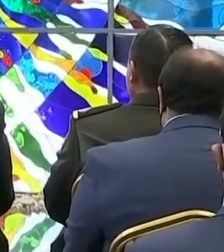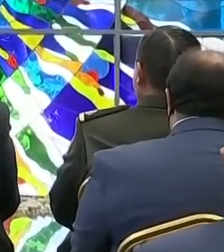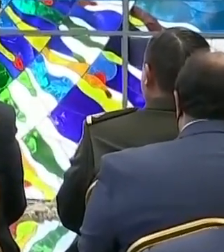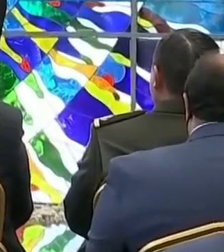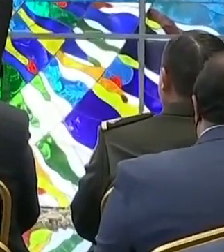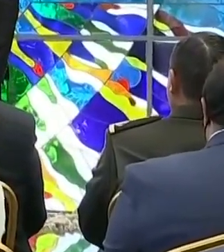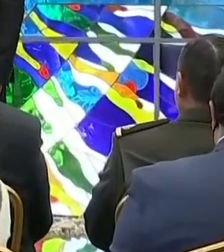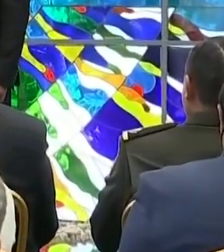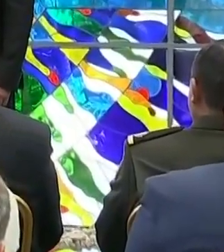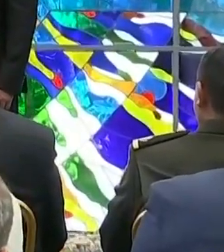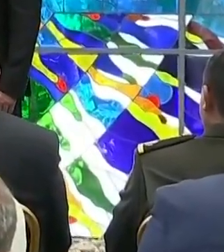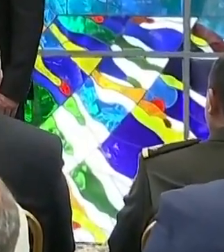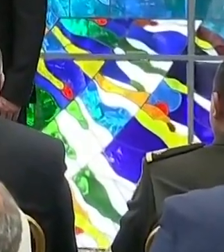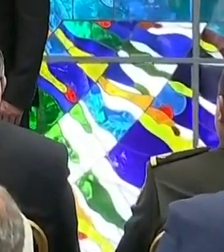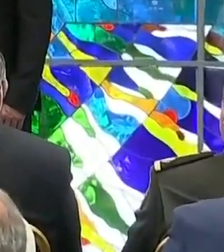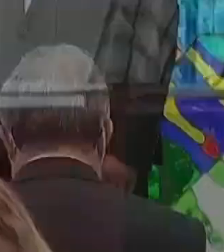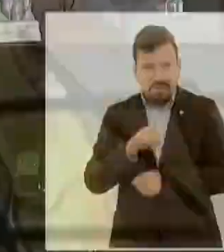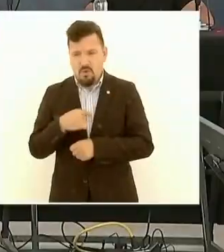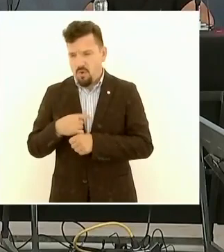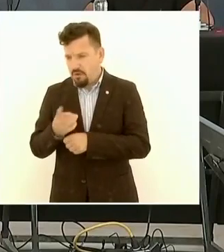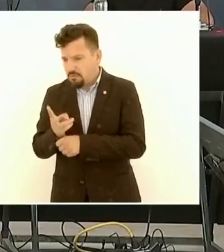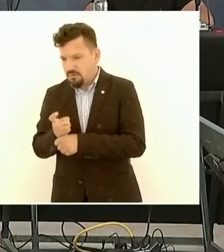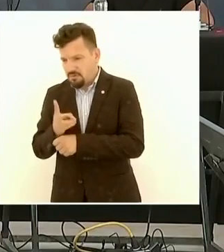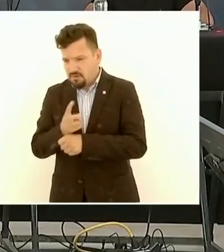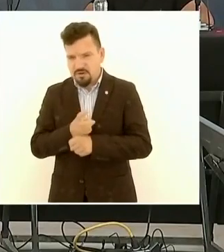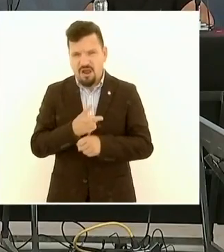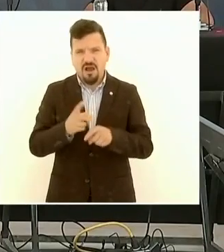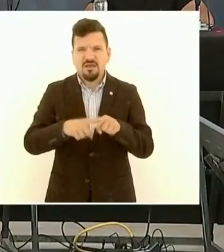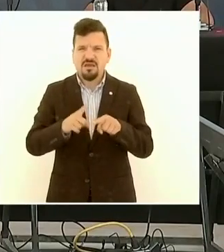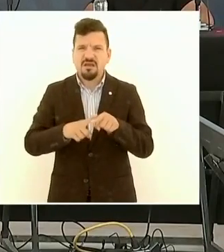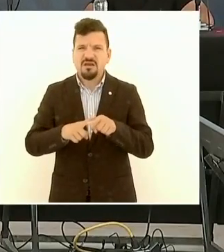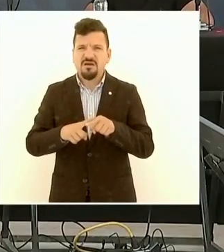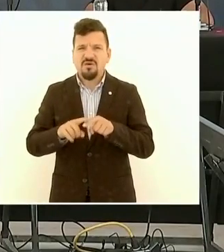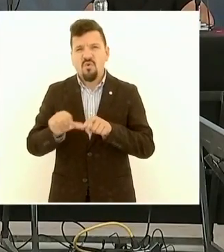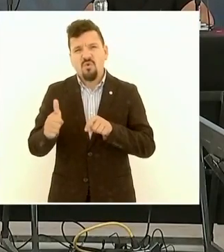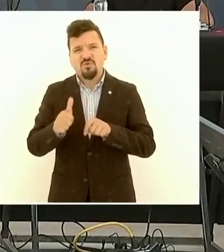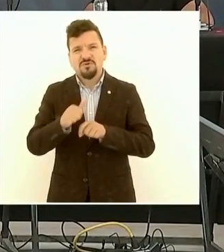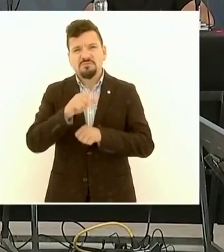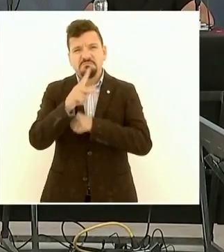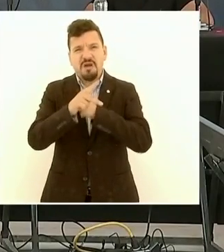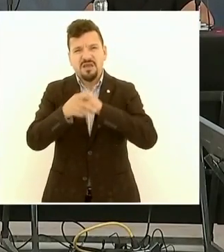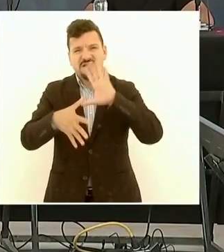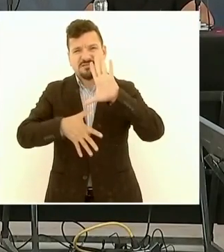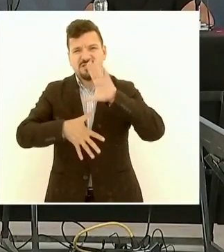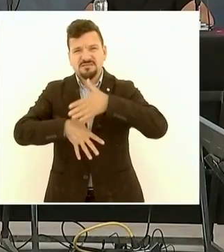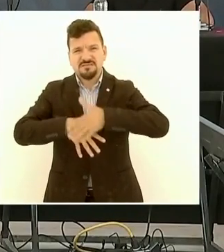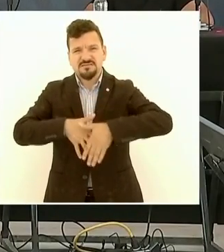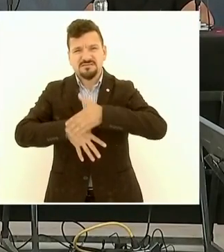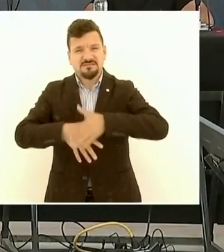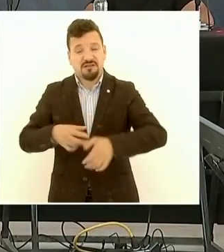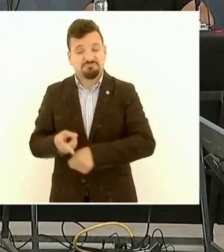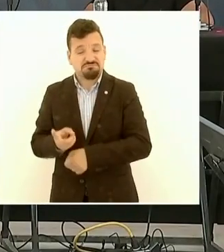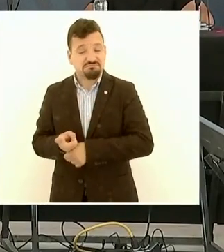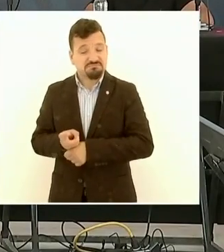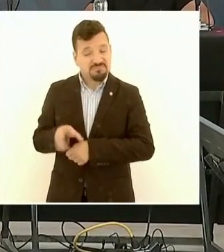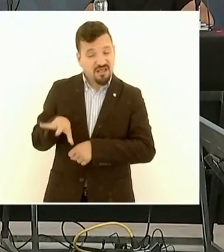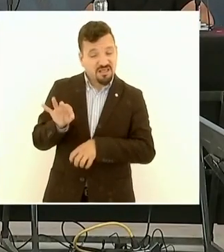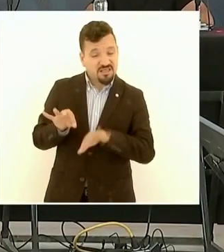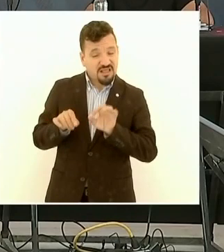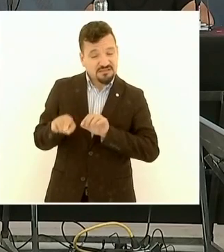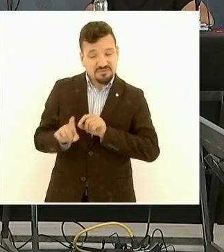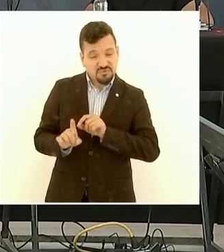dominar el mundo. De Cuba. Y los estamos convenciendo de que nos unamos